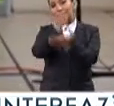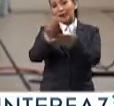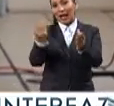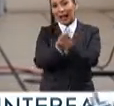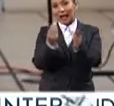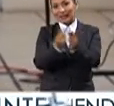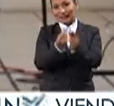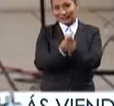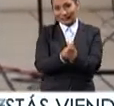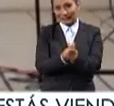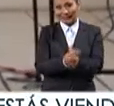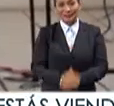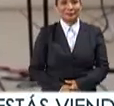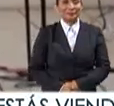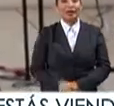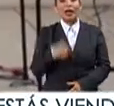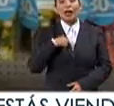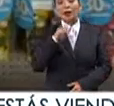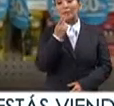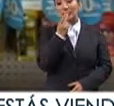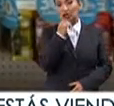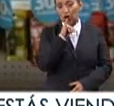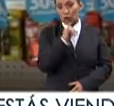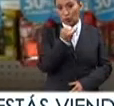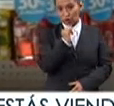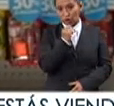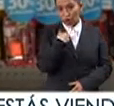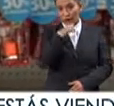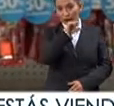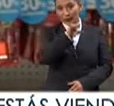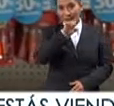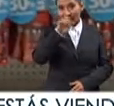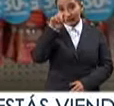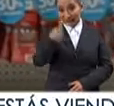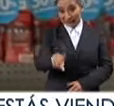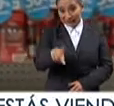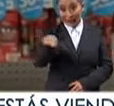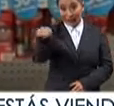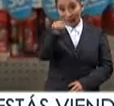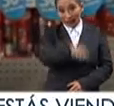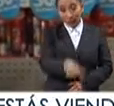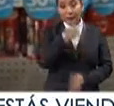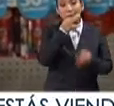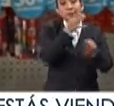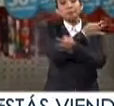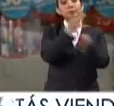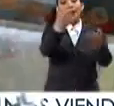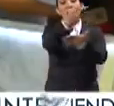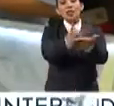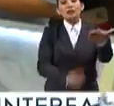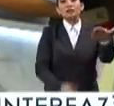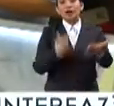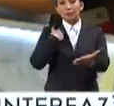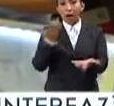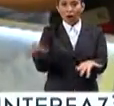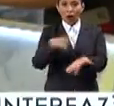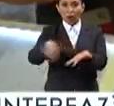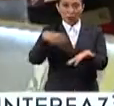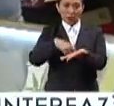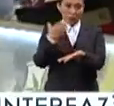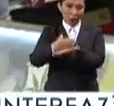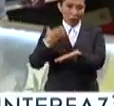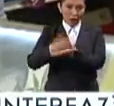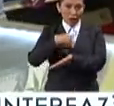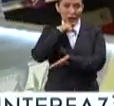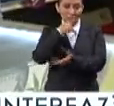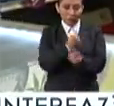aulas de la ciudad de mexico el 25 de junio la secretaria de educación pública dio a conocer la lista de útiles para los pequeños